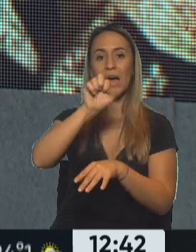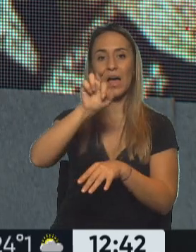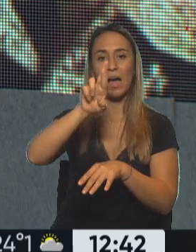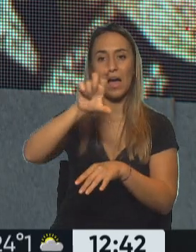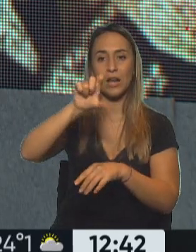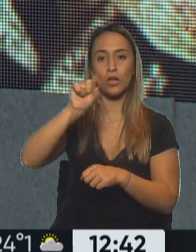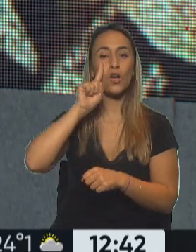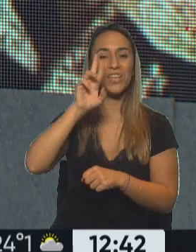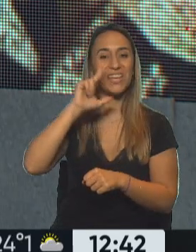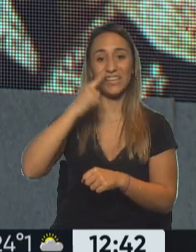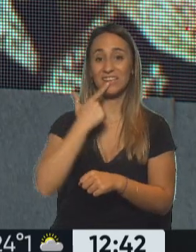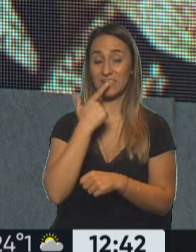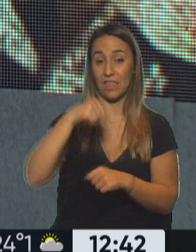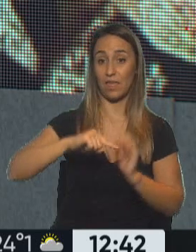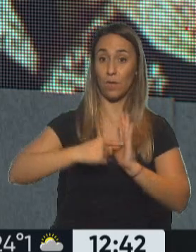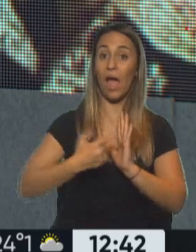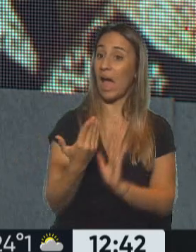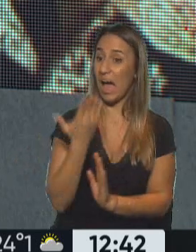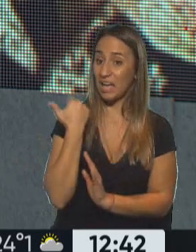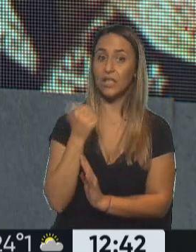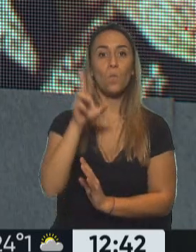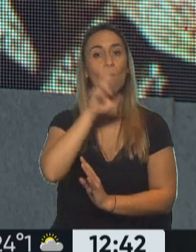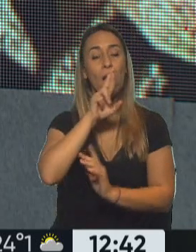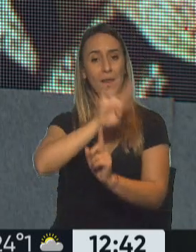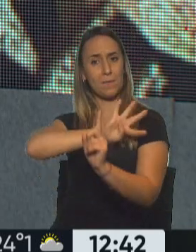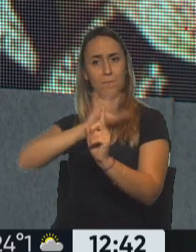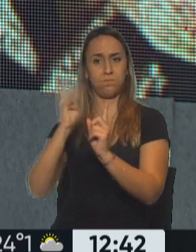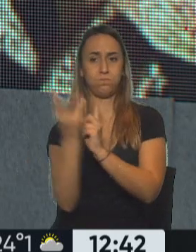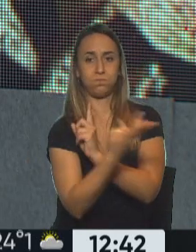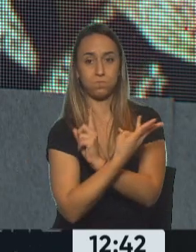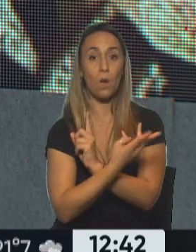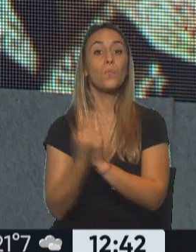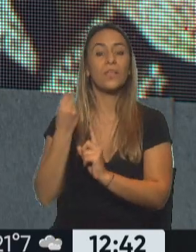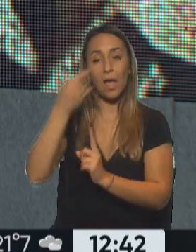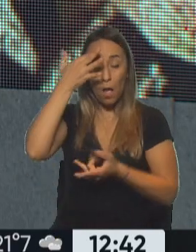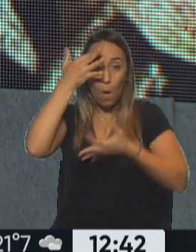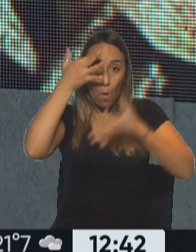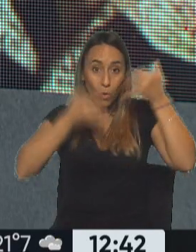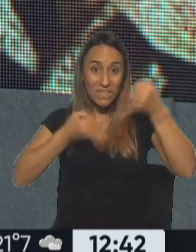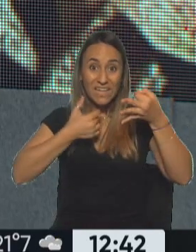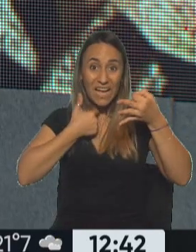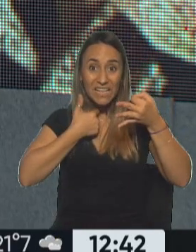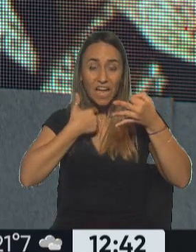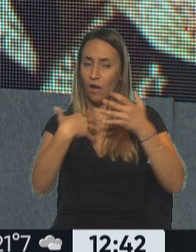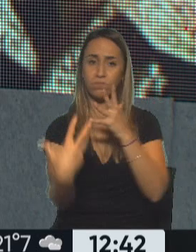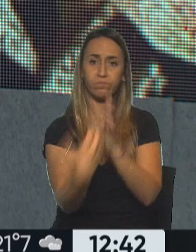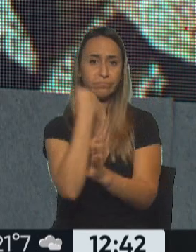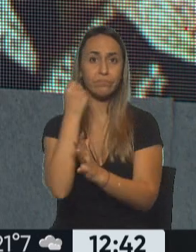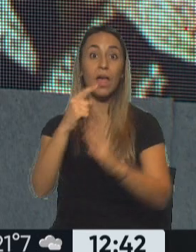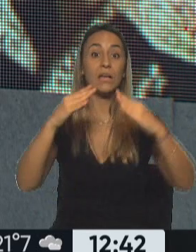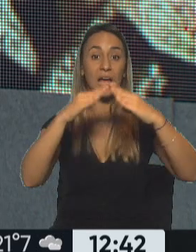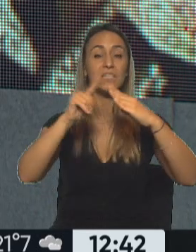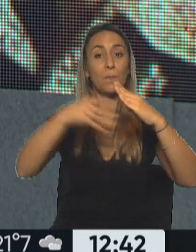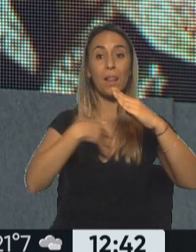Buenos Aires. Ayer una barrera humana, una barrera de mujeres que impidió que la justicia la retirara del domicilio y además detuviera a su